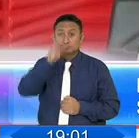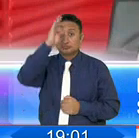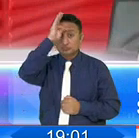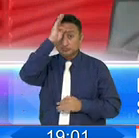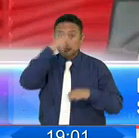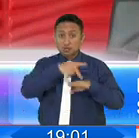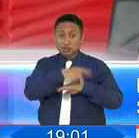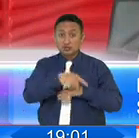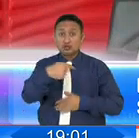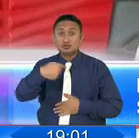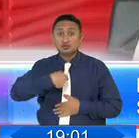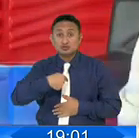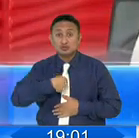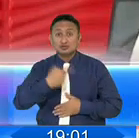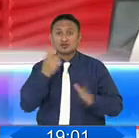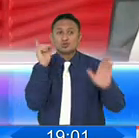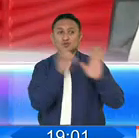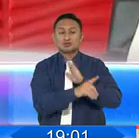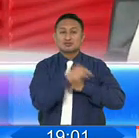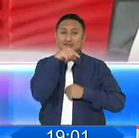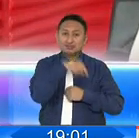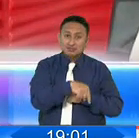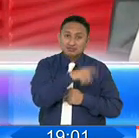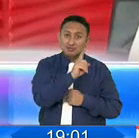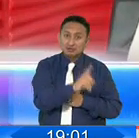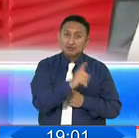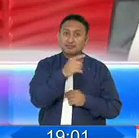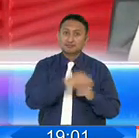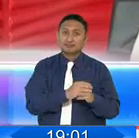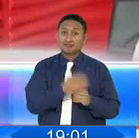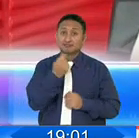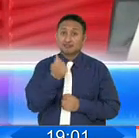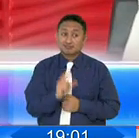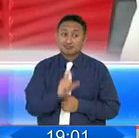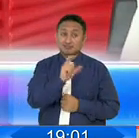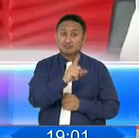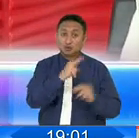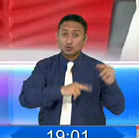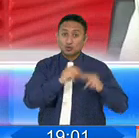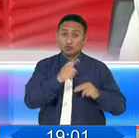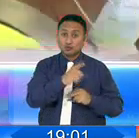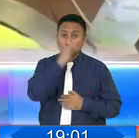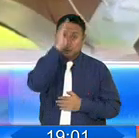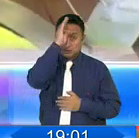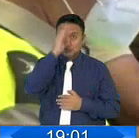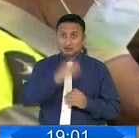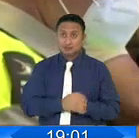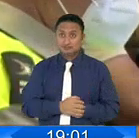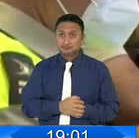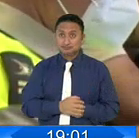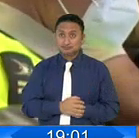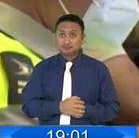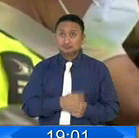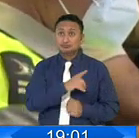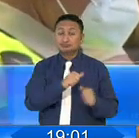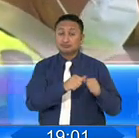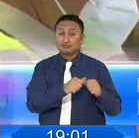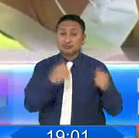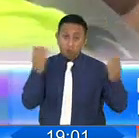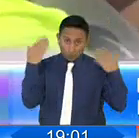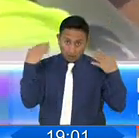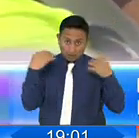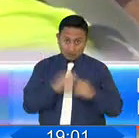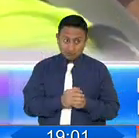yo soy la denunciante del mal uso que le estaban dando al adelanto para la construcción de ese hospital. Durante su estadía en Guayaquil, la